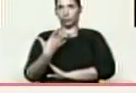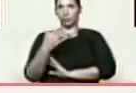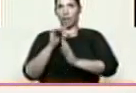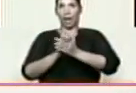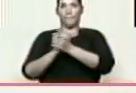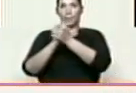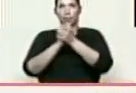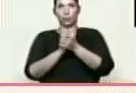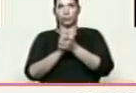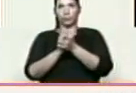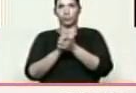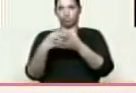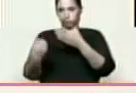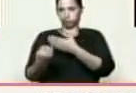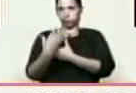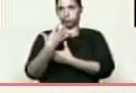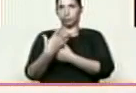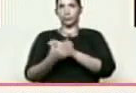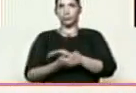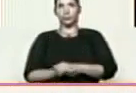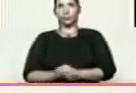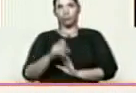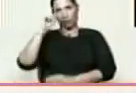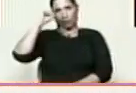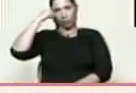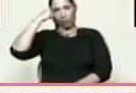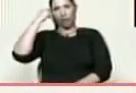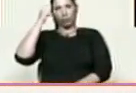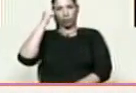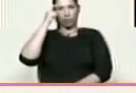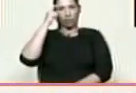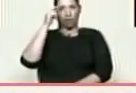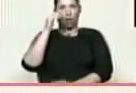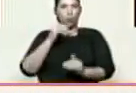amigo, recordando una fecha como esta, ¿no?